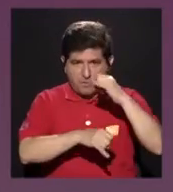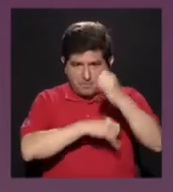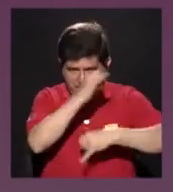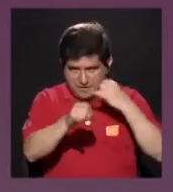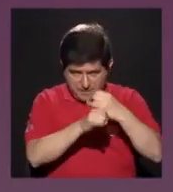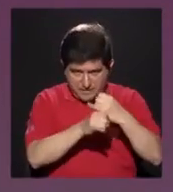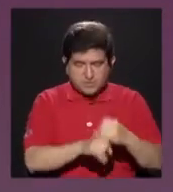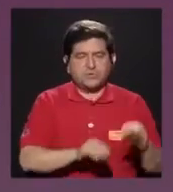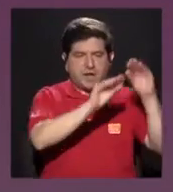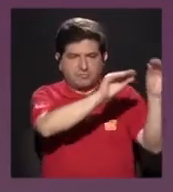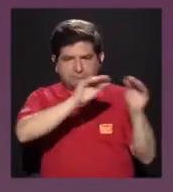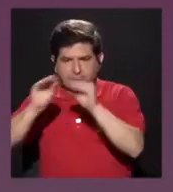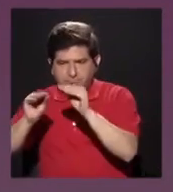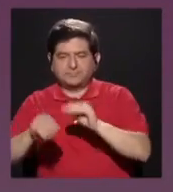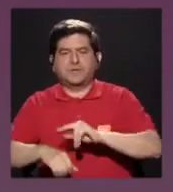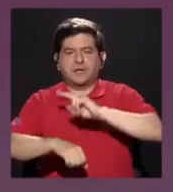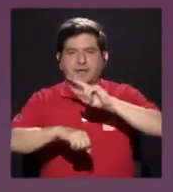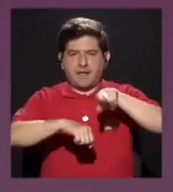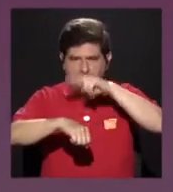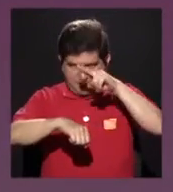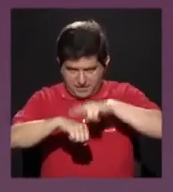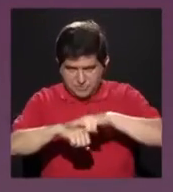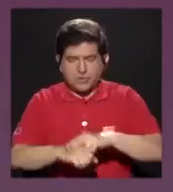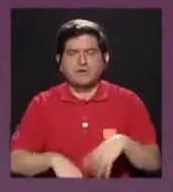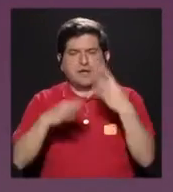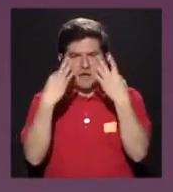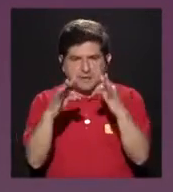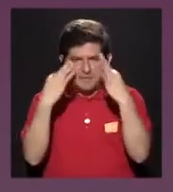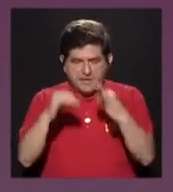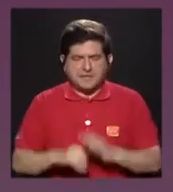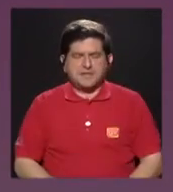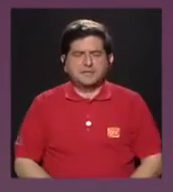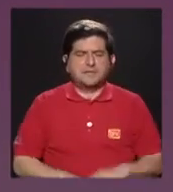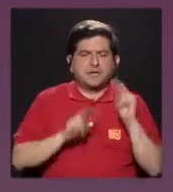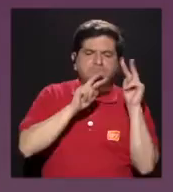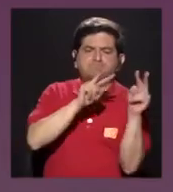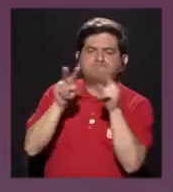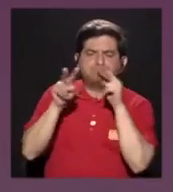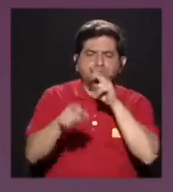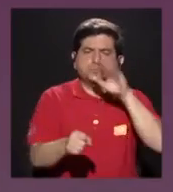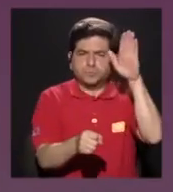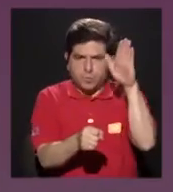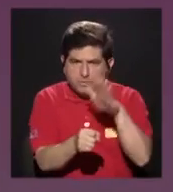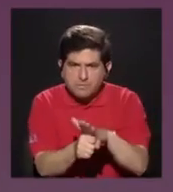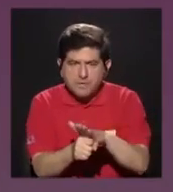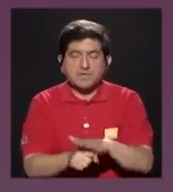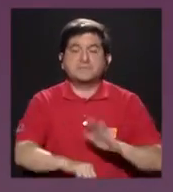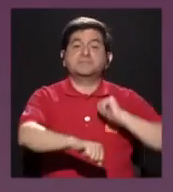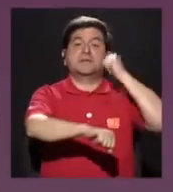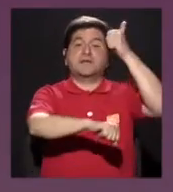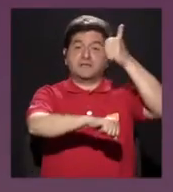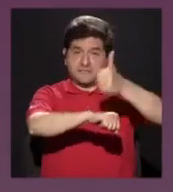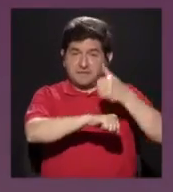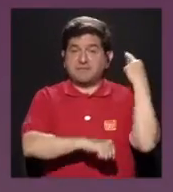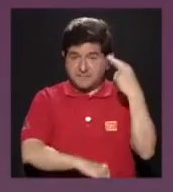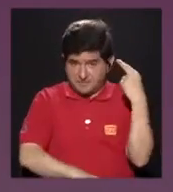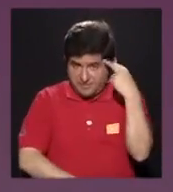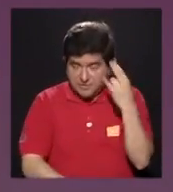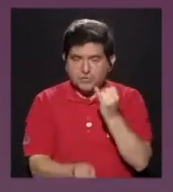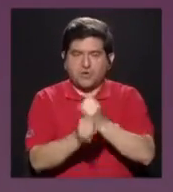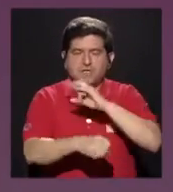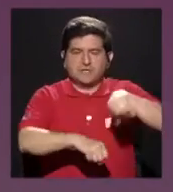de alguna forma implementarla y darle seguimiento al cumplimiento es que se crea en el instituto nacional